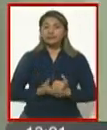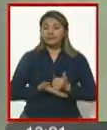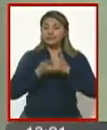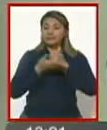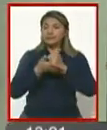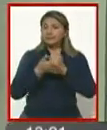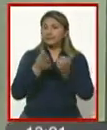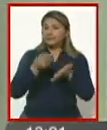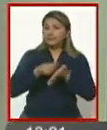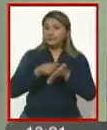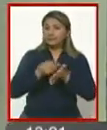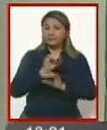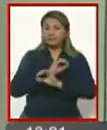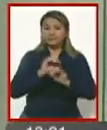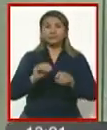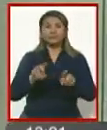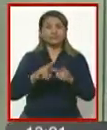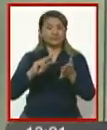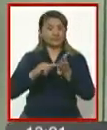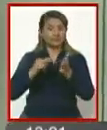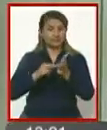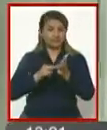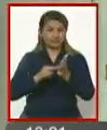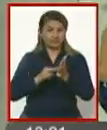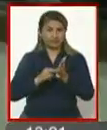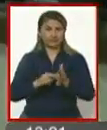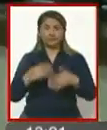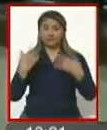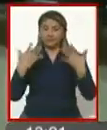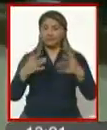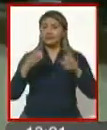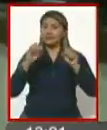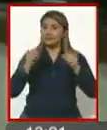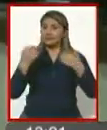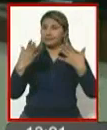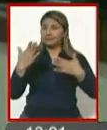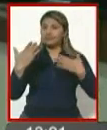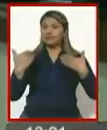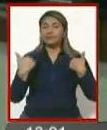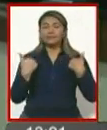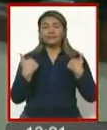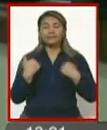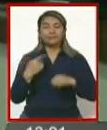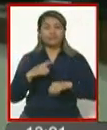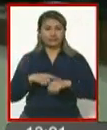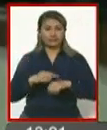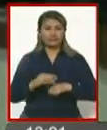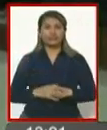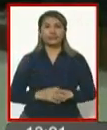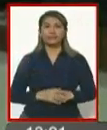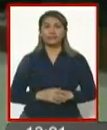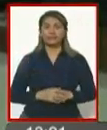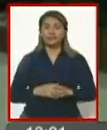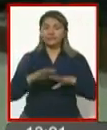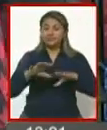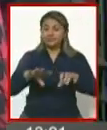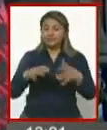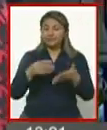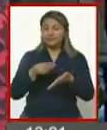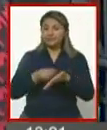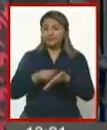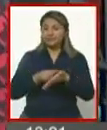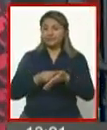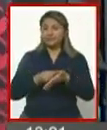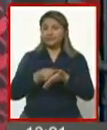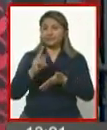asignarles recursos económicos. Es así que la gobernación ha podido hasta este momento, con más el congelamiento de las regalías